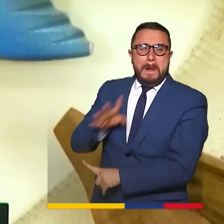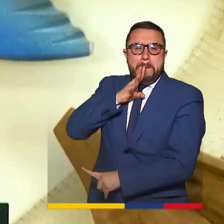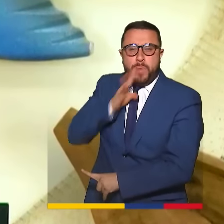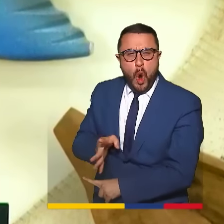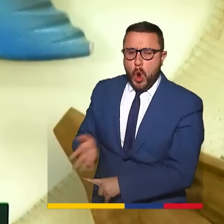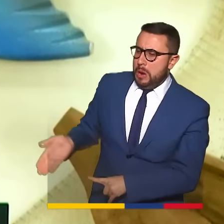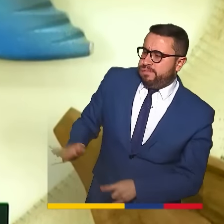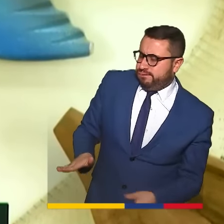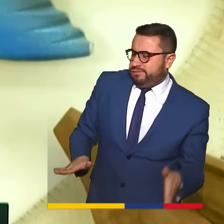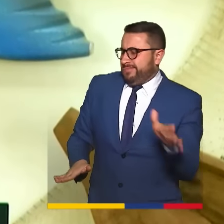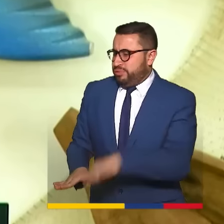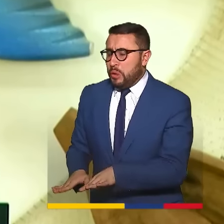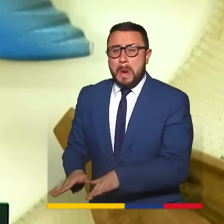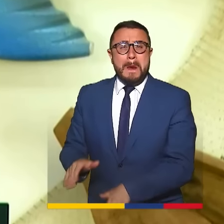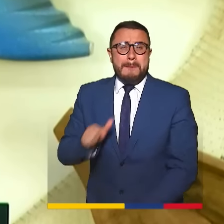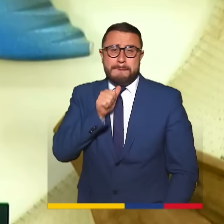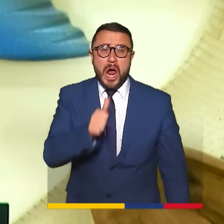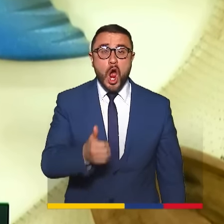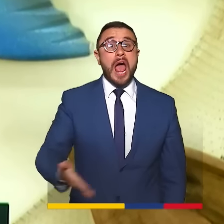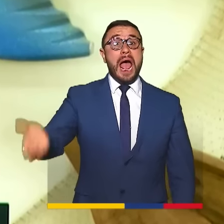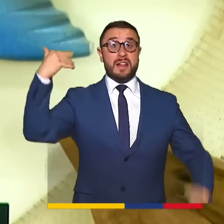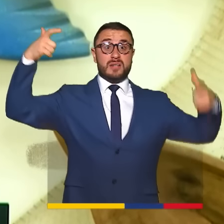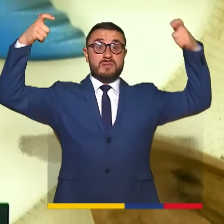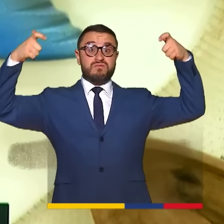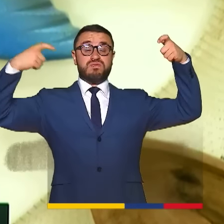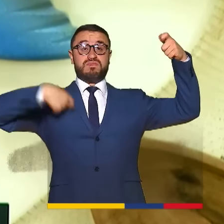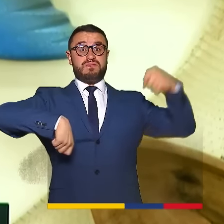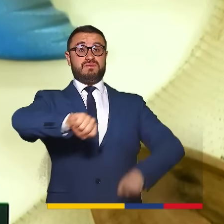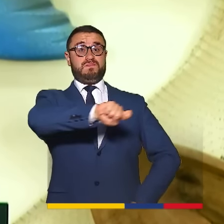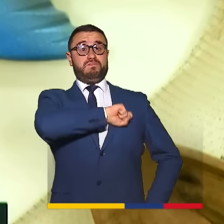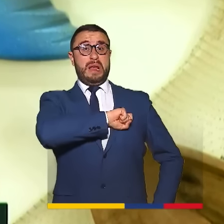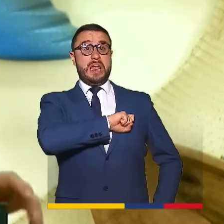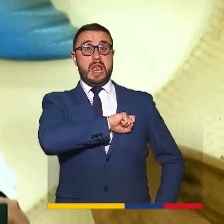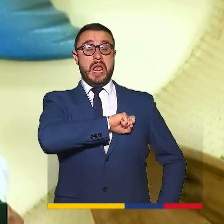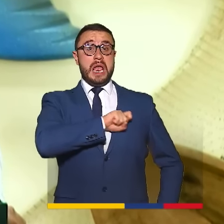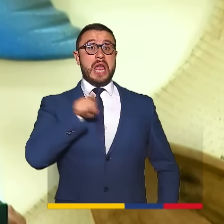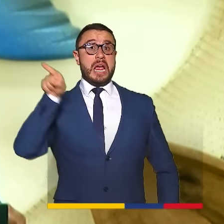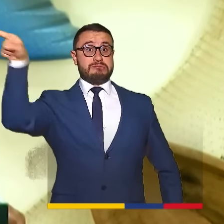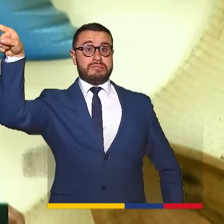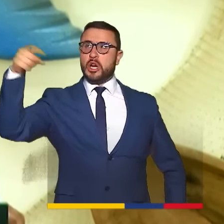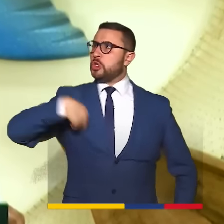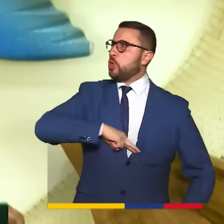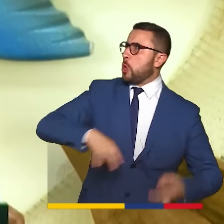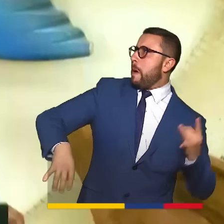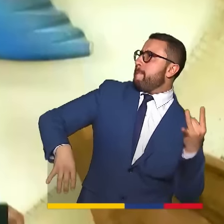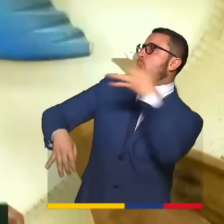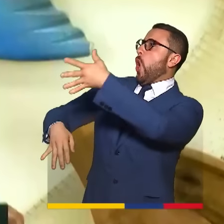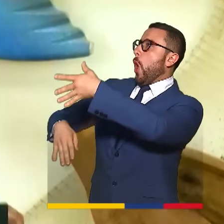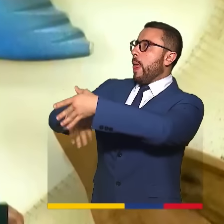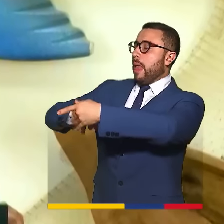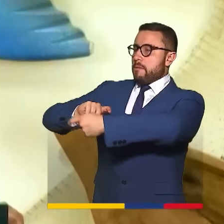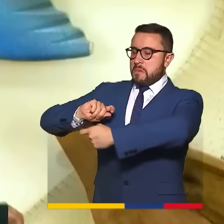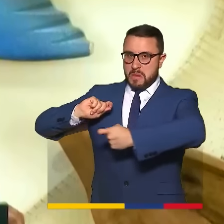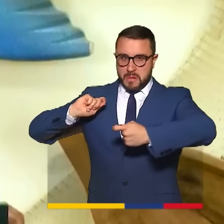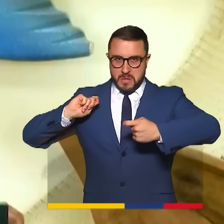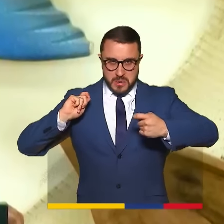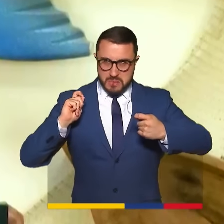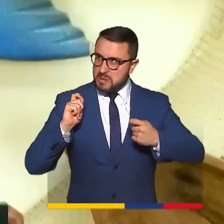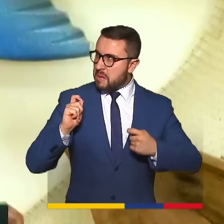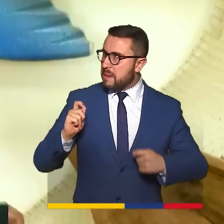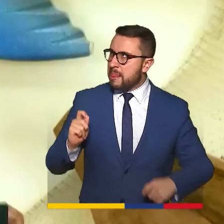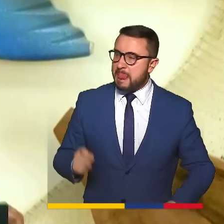los enemigos que habíamos combatido, los jerarcas españoles del rey, y matamos